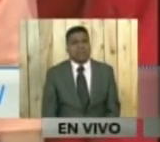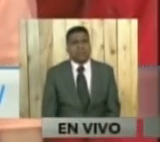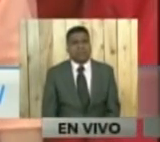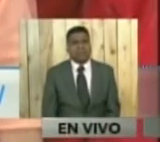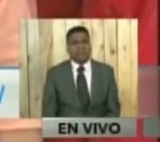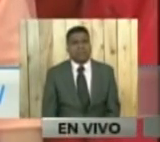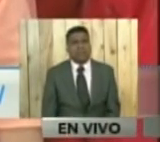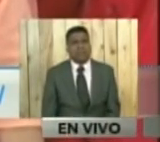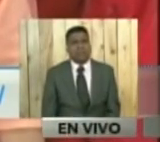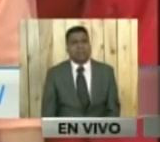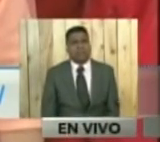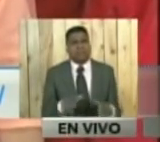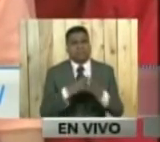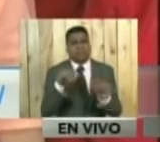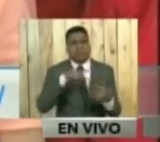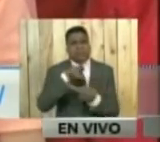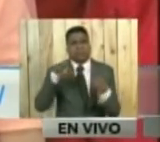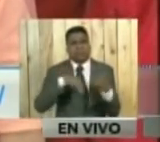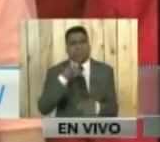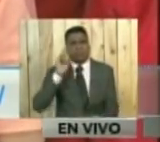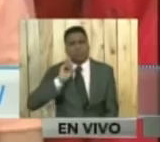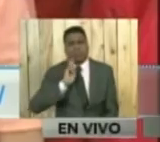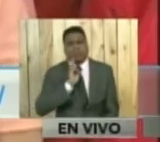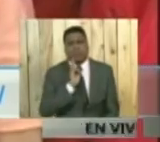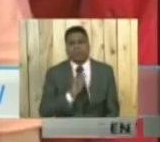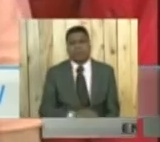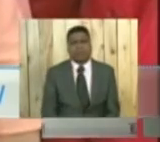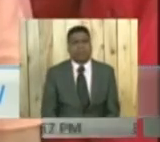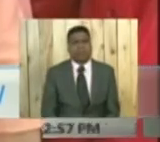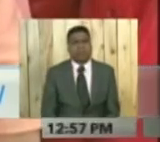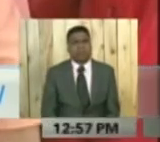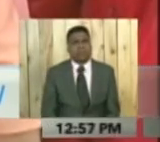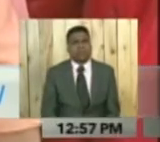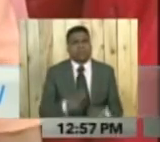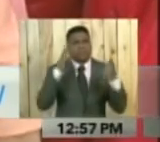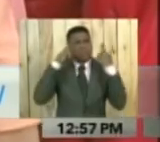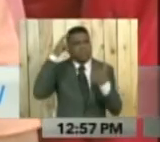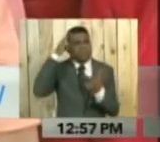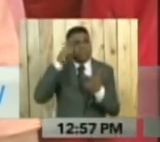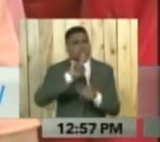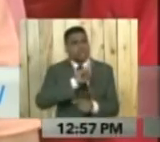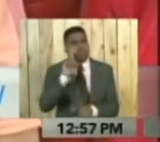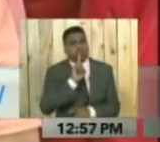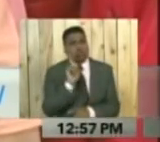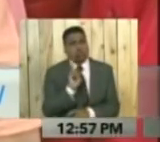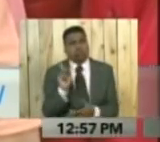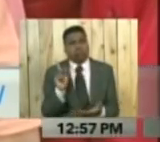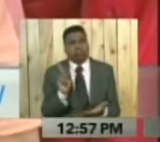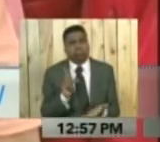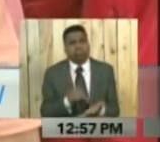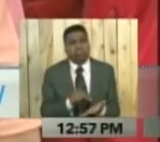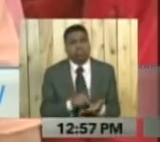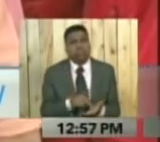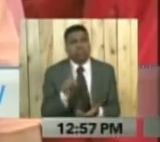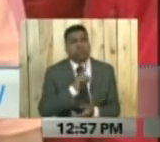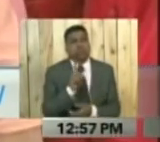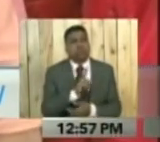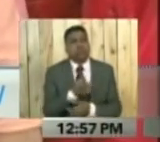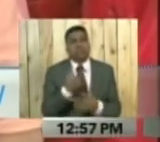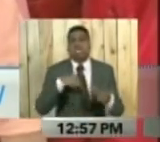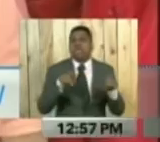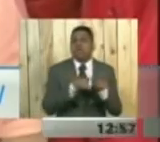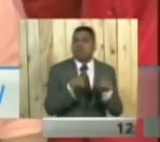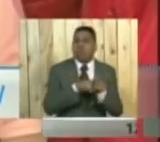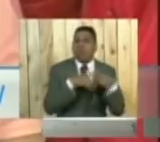de la Revolución Bolivariana Chavista no son franquicias, no son compañías